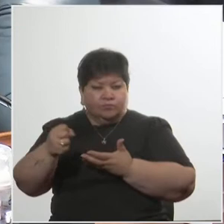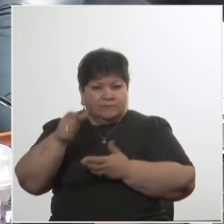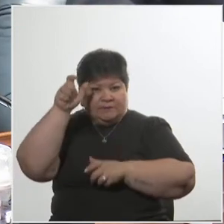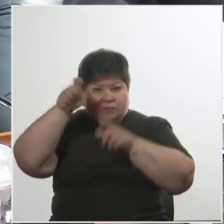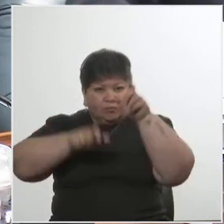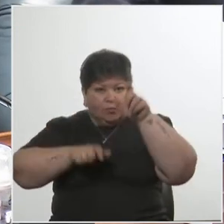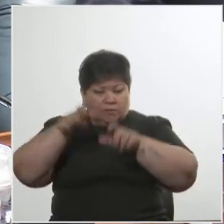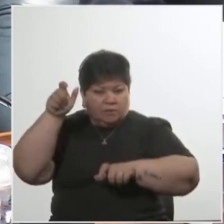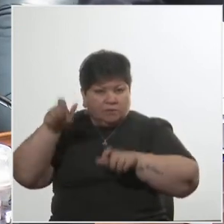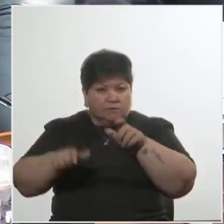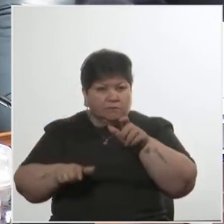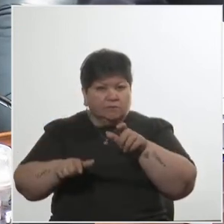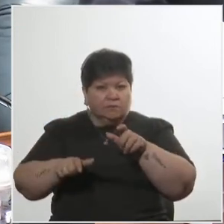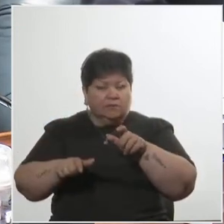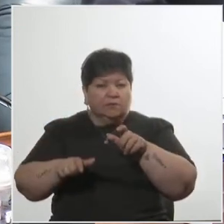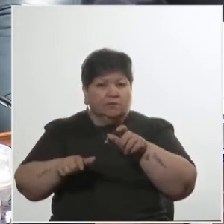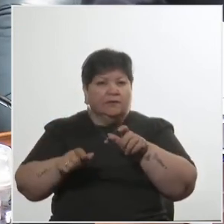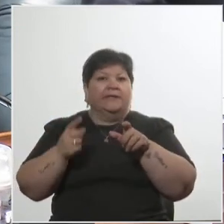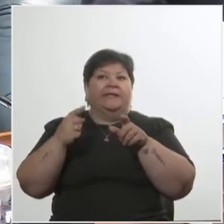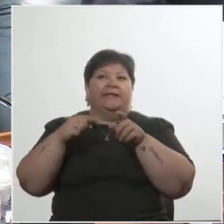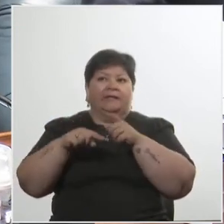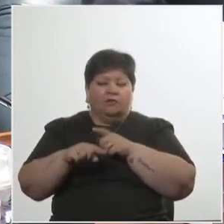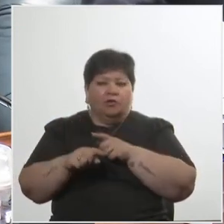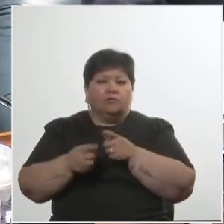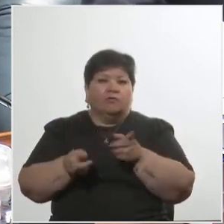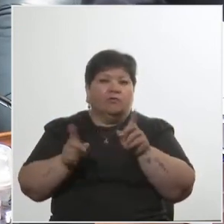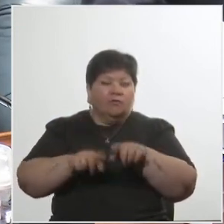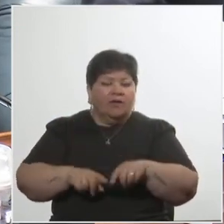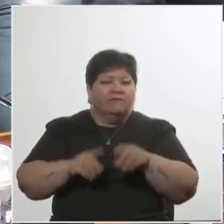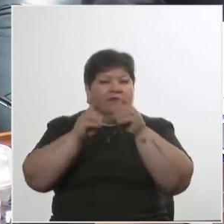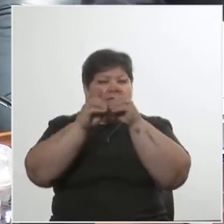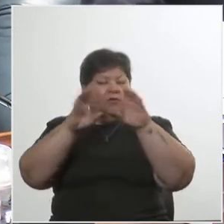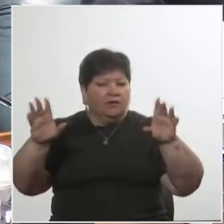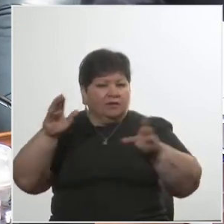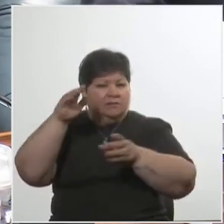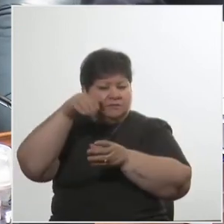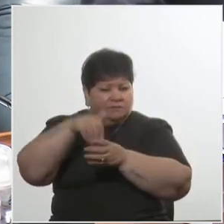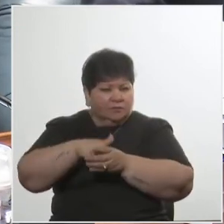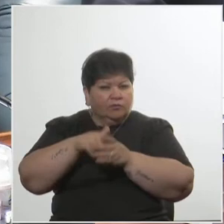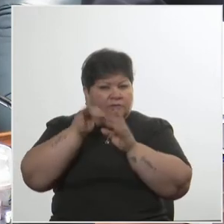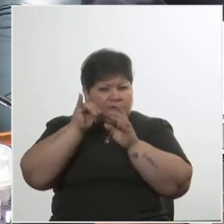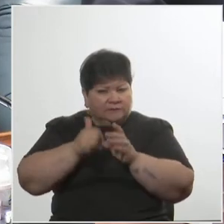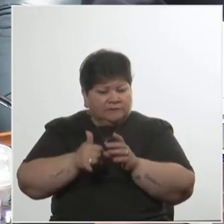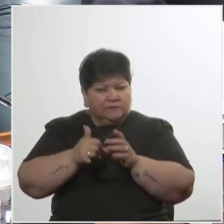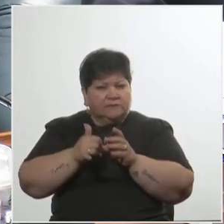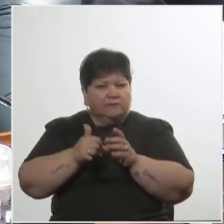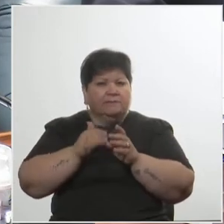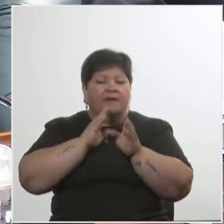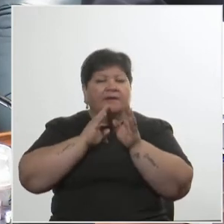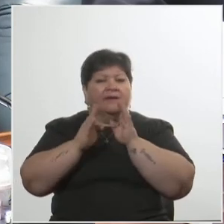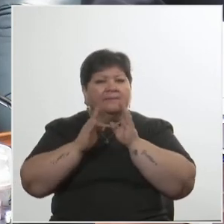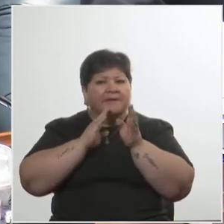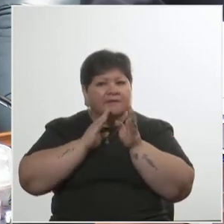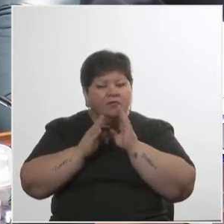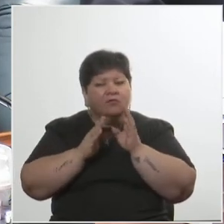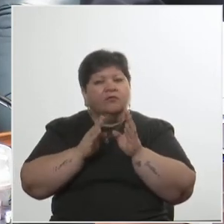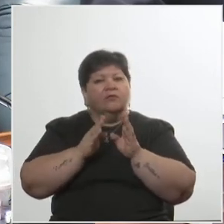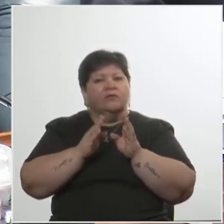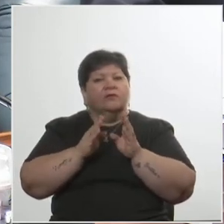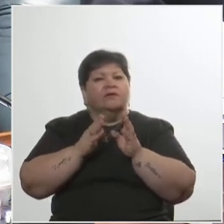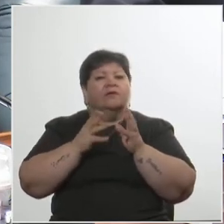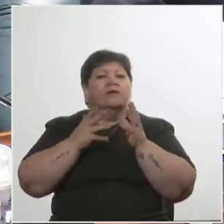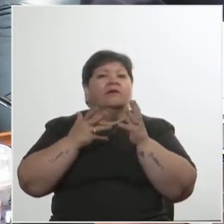personas y que recuperara la democracia y pasado mucho tiempo se el parlamento repara